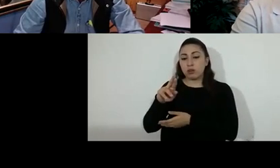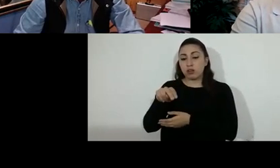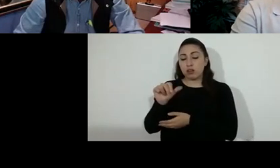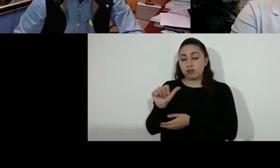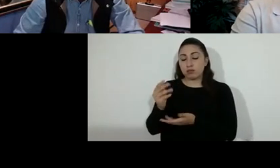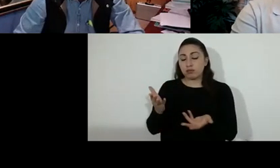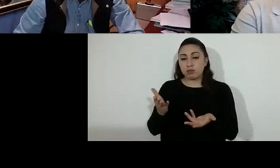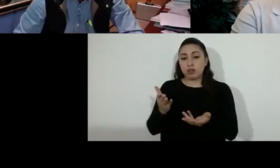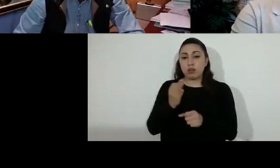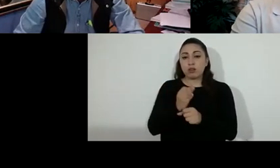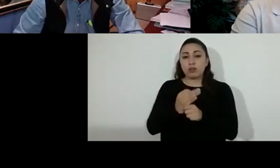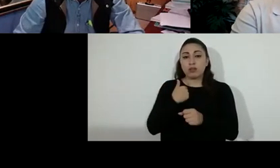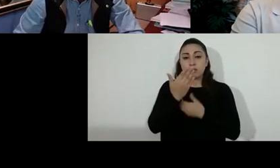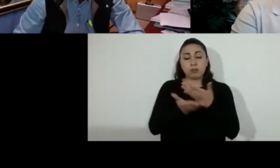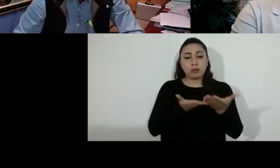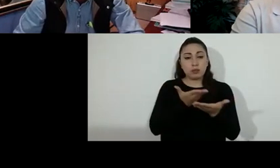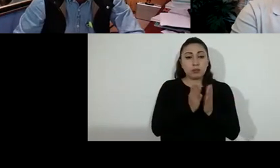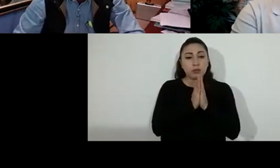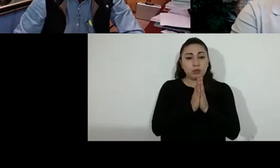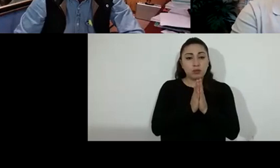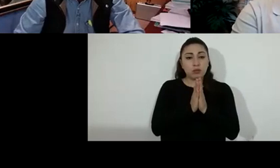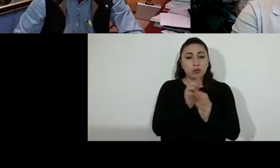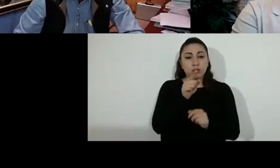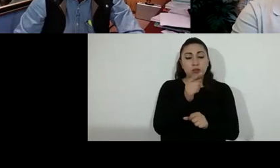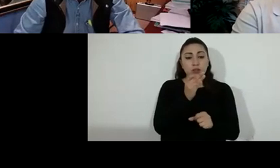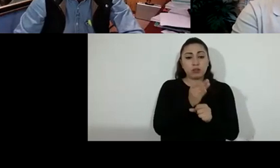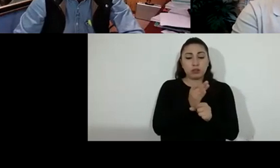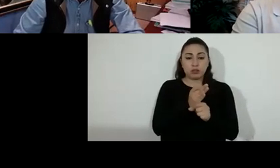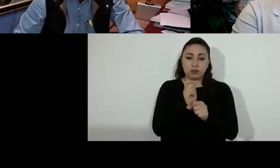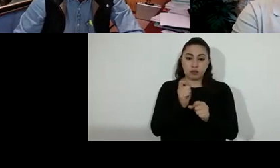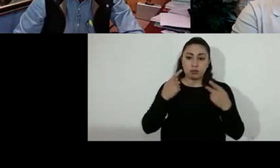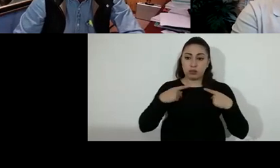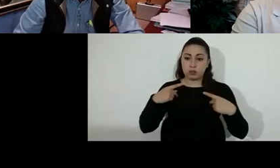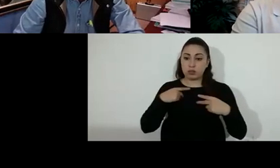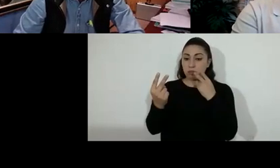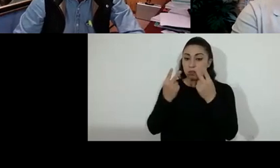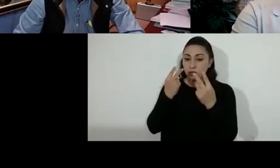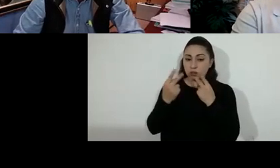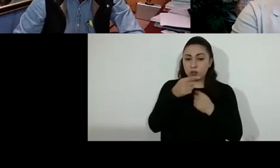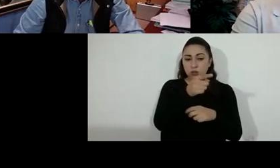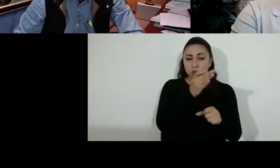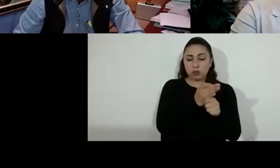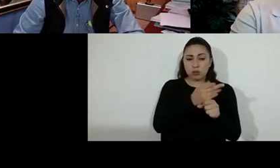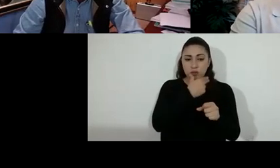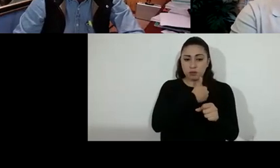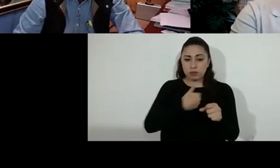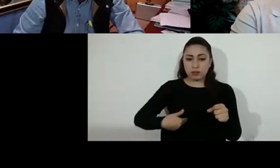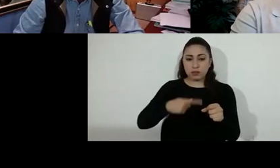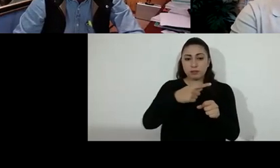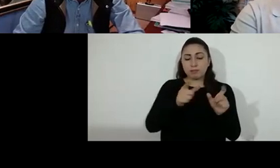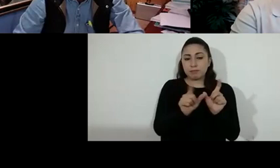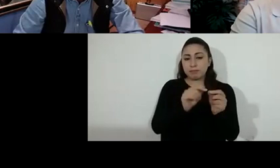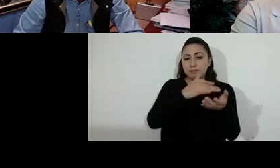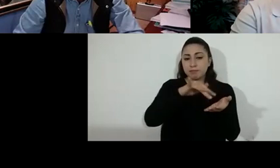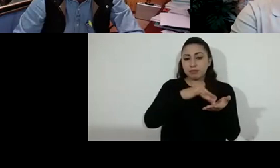pedirle a usted muy amablemente que, en obsequio de la gente que nos está escuchando, haga usted un resumen sucinto de lo que